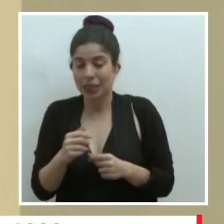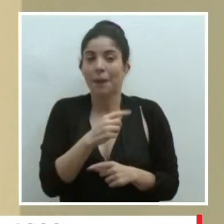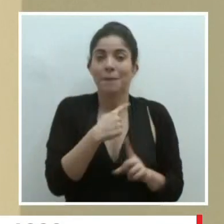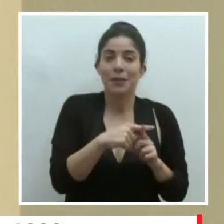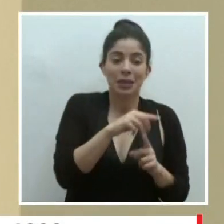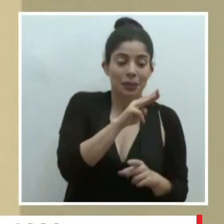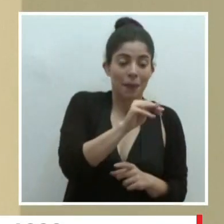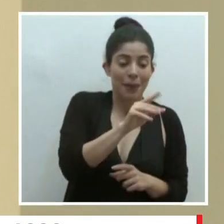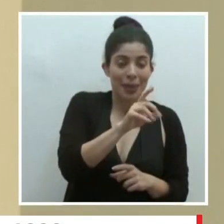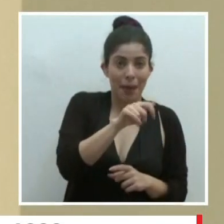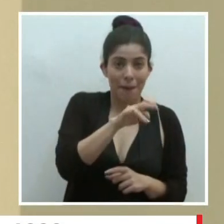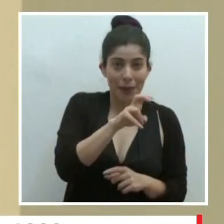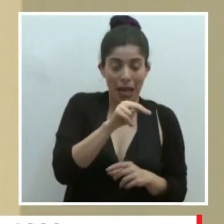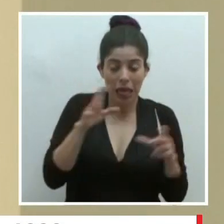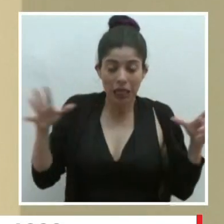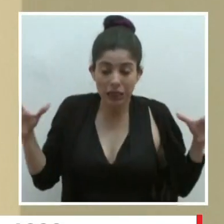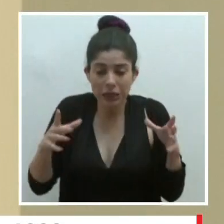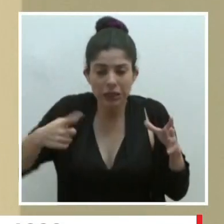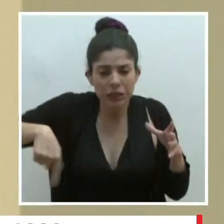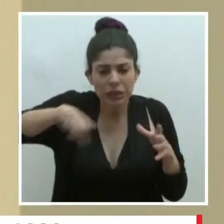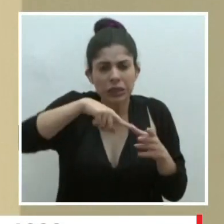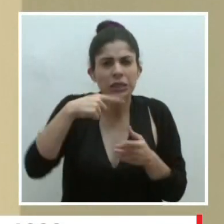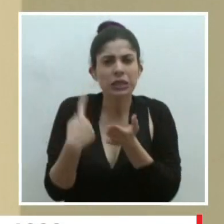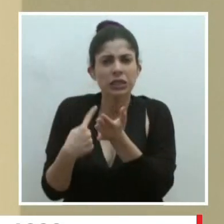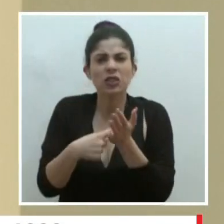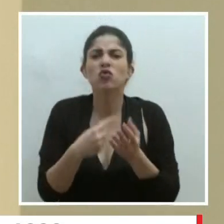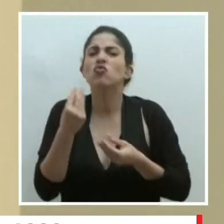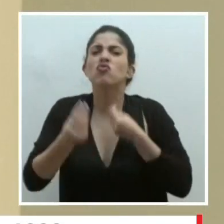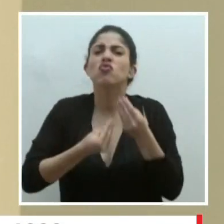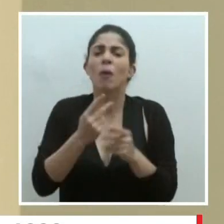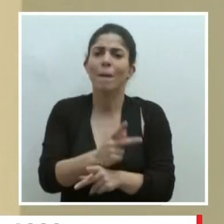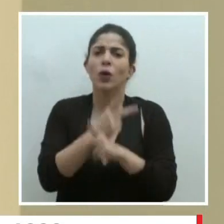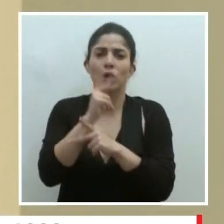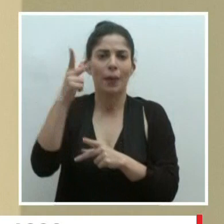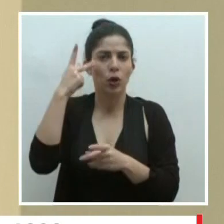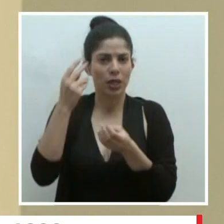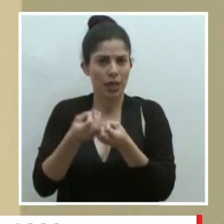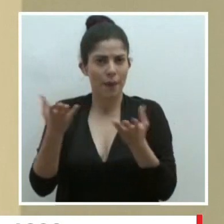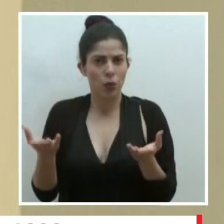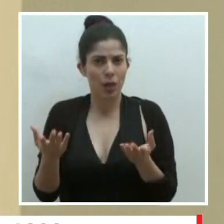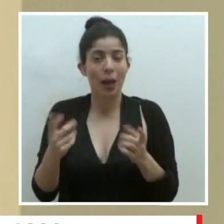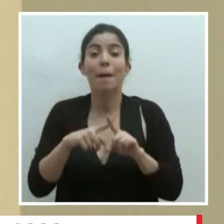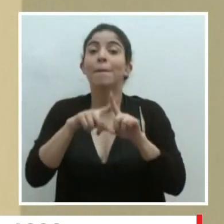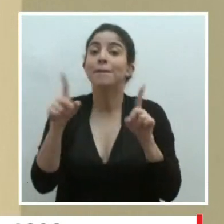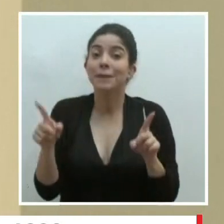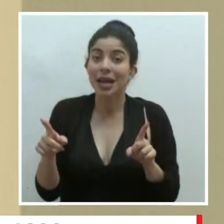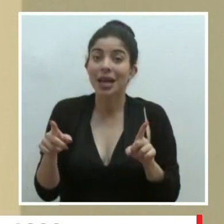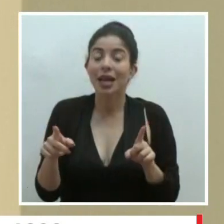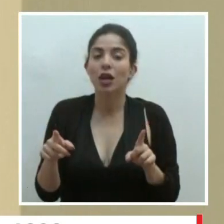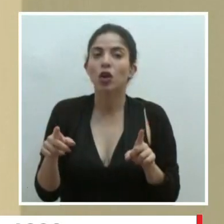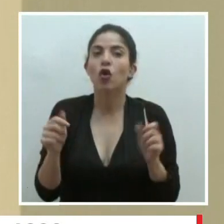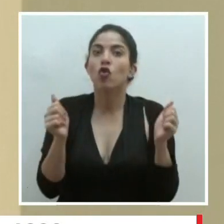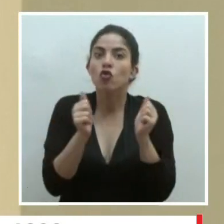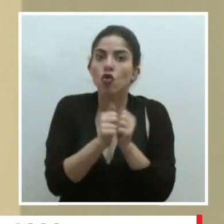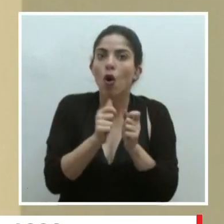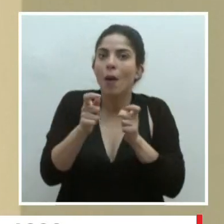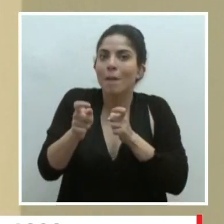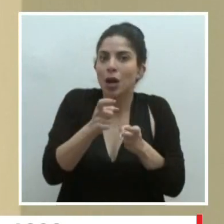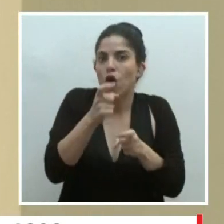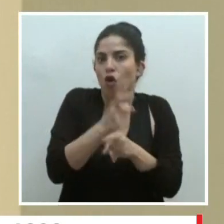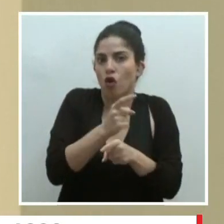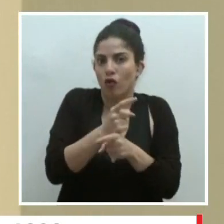llegar a entendimientos en relación con resguardar la política pública, pero sí hacer un óptimo uso de algunos de